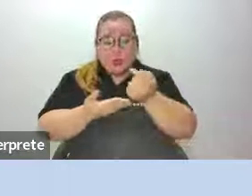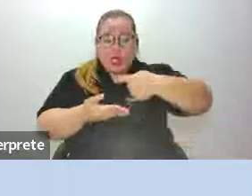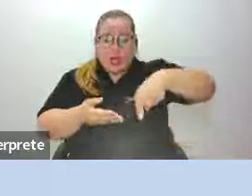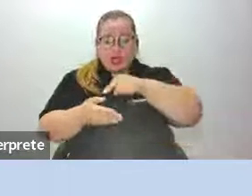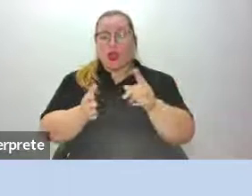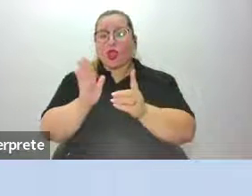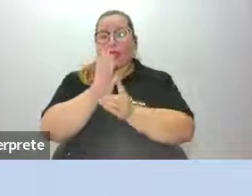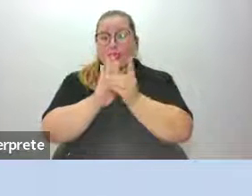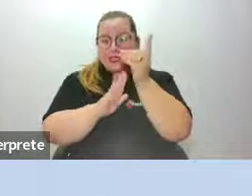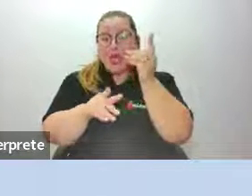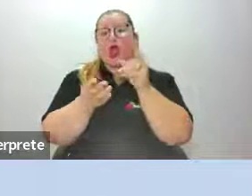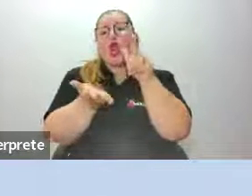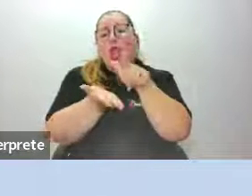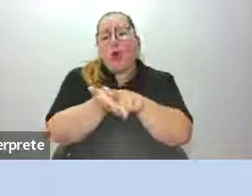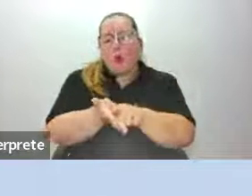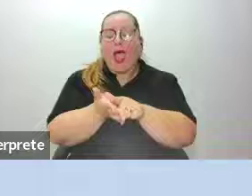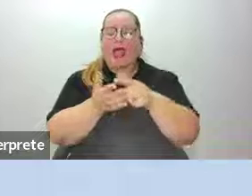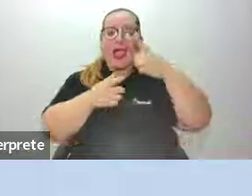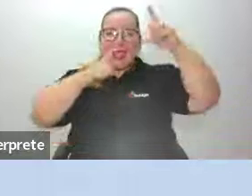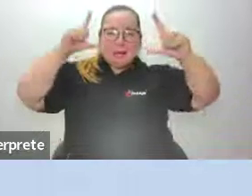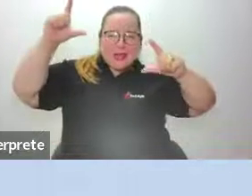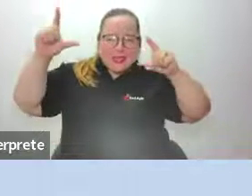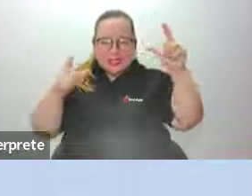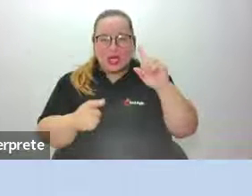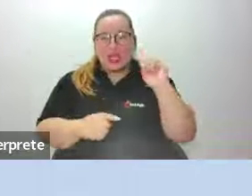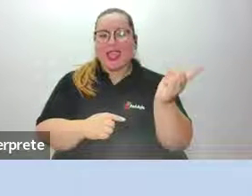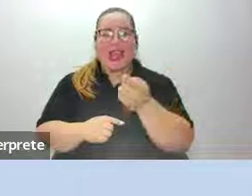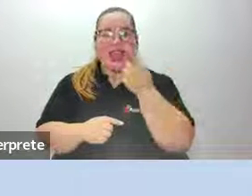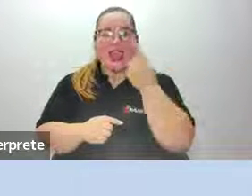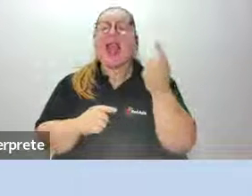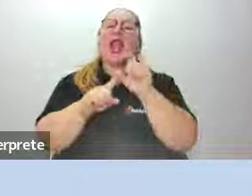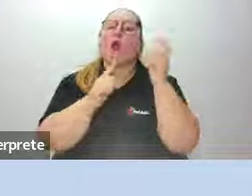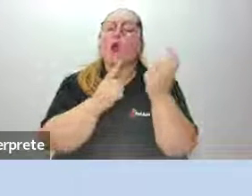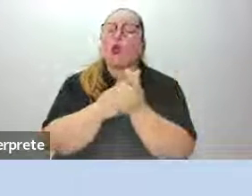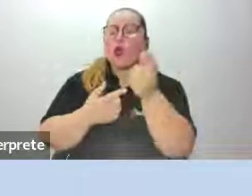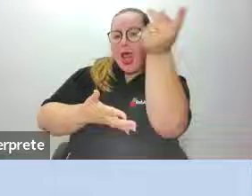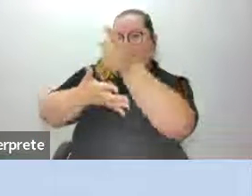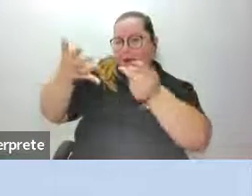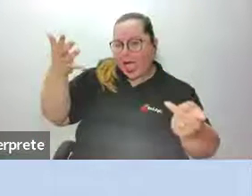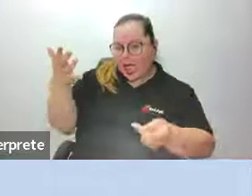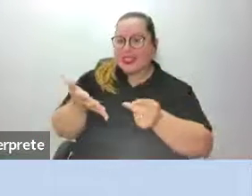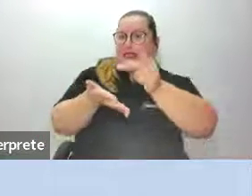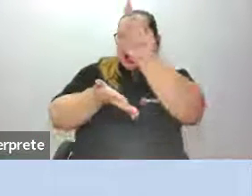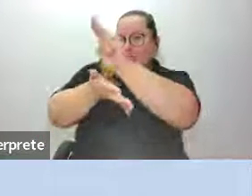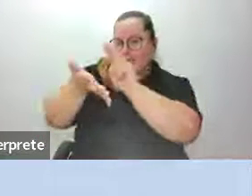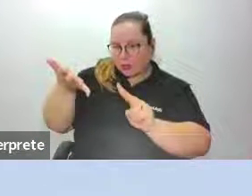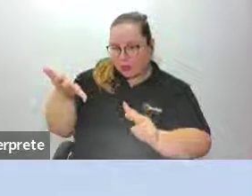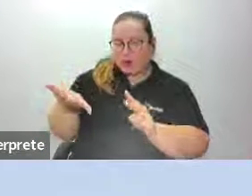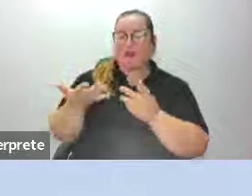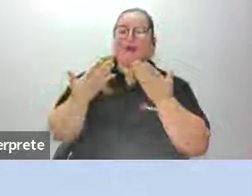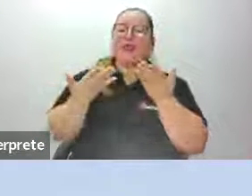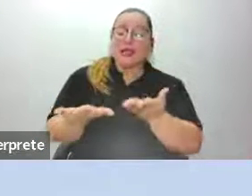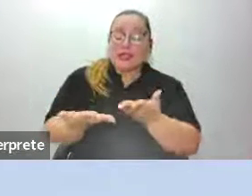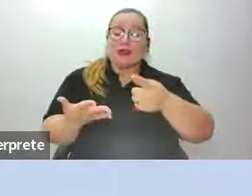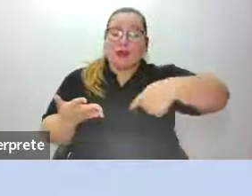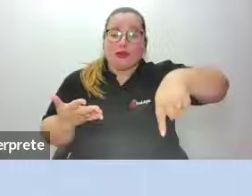de la expresión en general, es la cultura, el arte y la literatura. En ese sentido, las